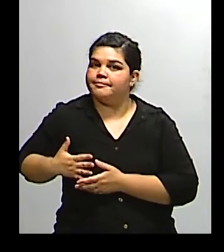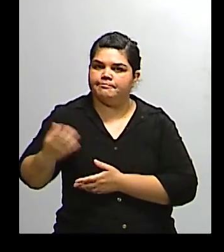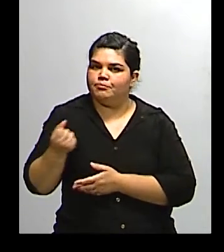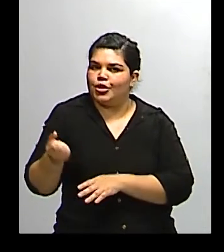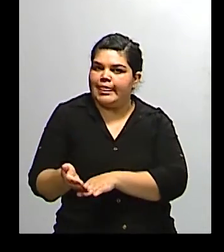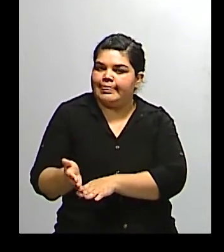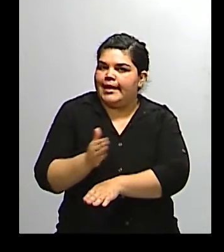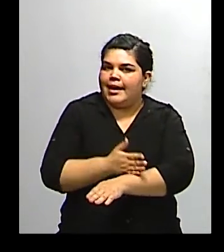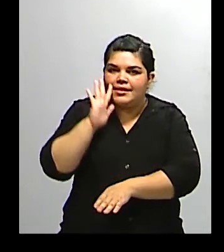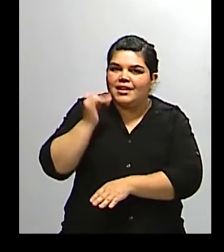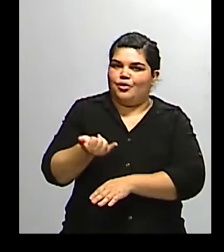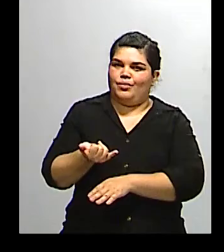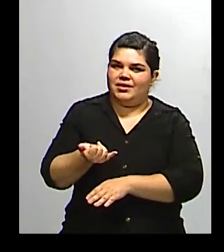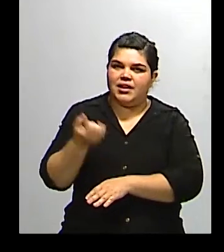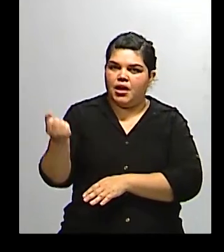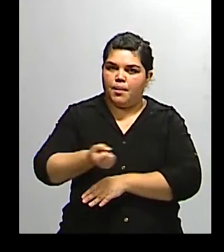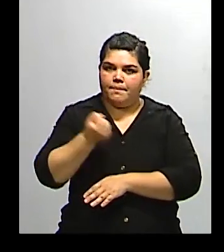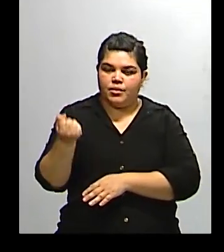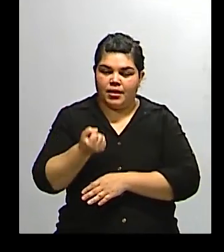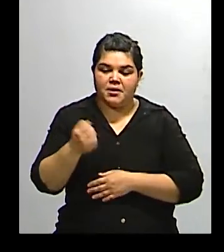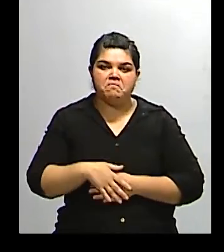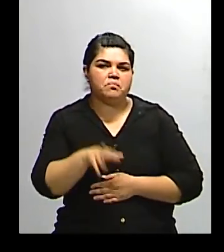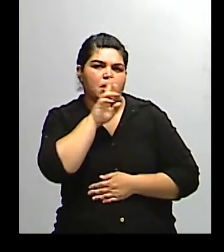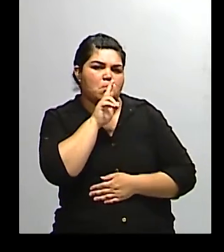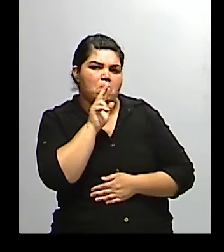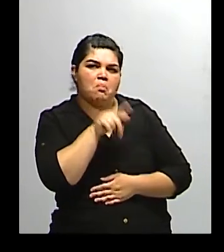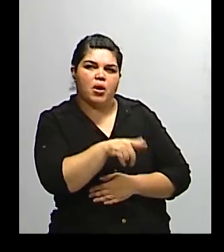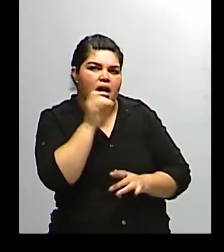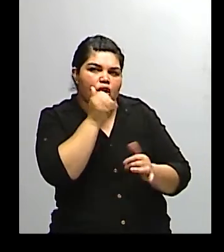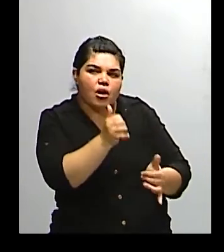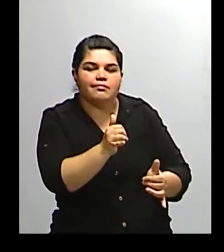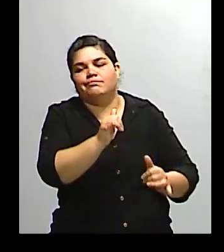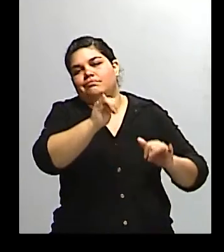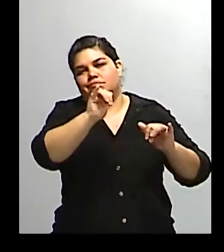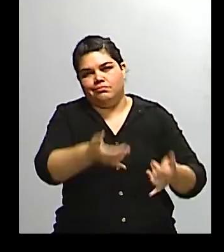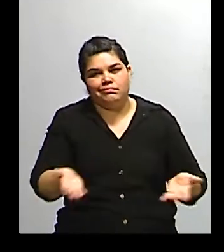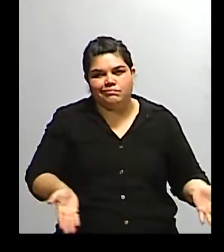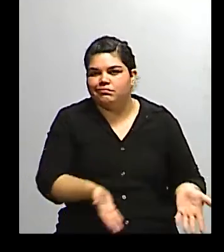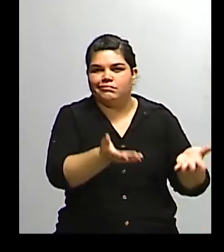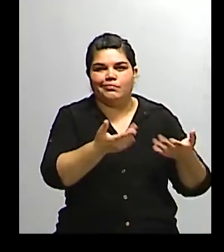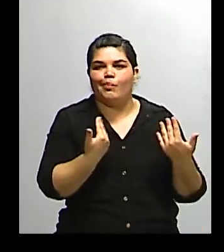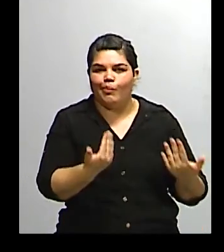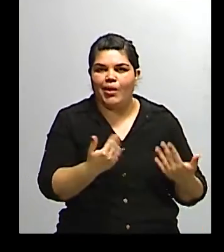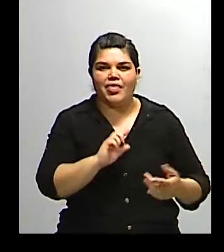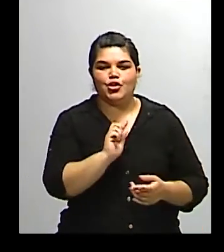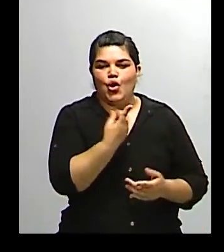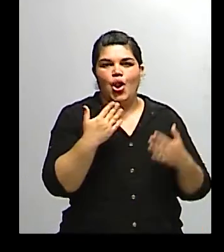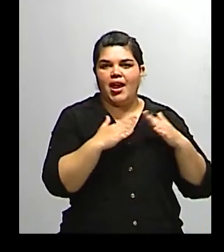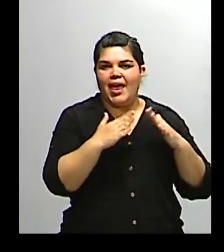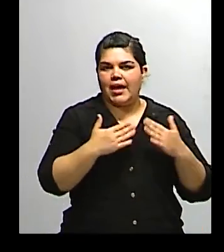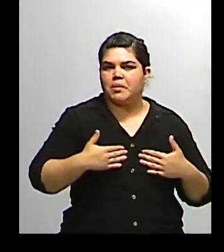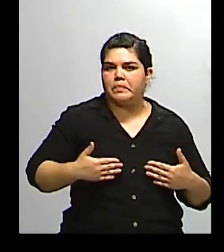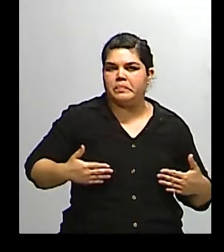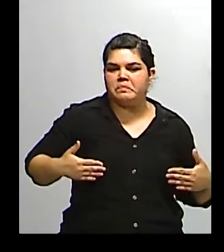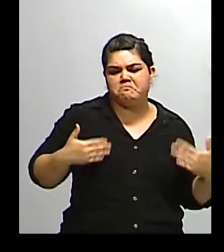palpe. Entonces, para una mujer joven, sí, incluso a veces, el autoexamen mujer joven, perfecto,